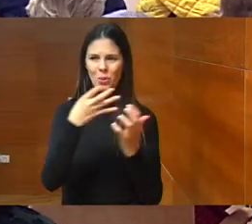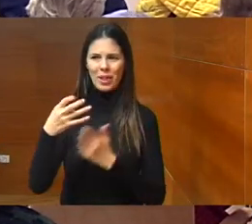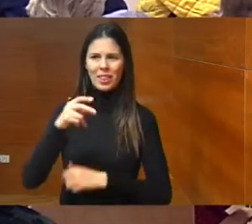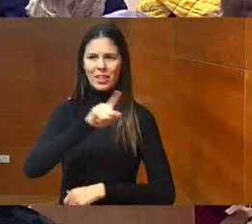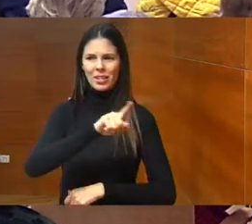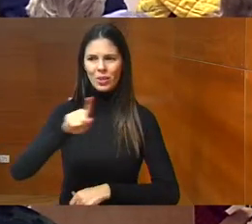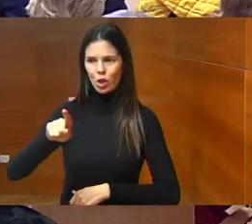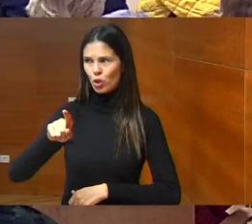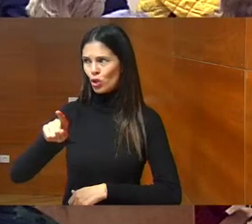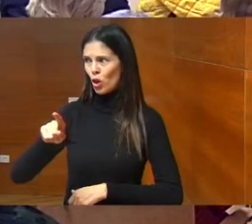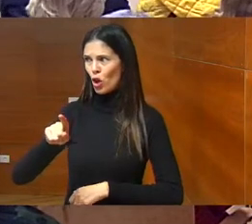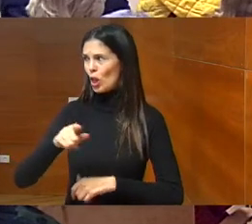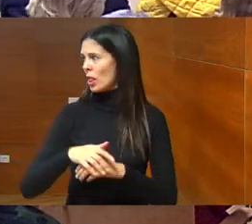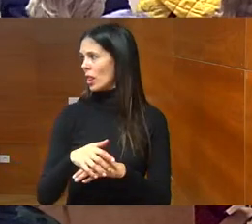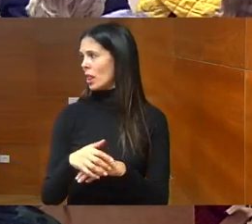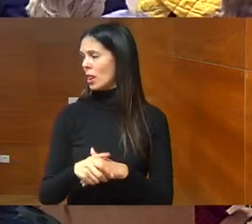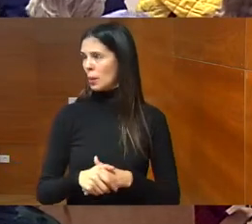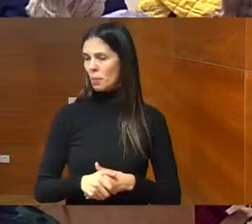que